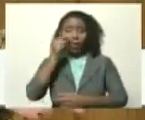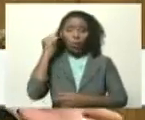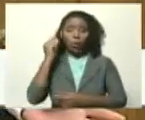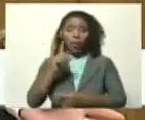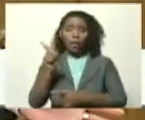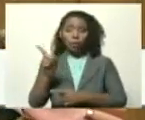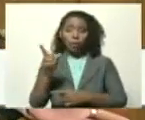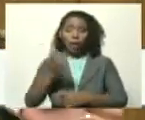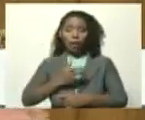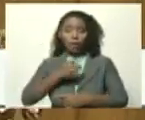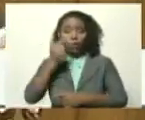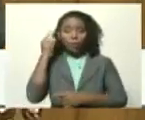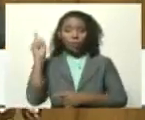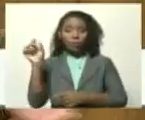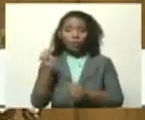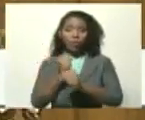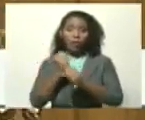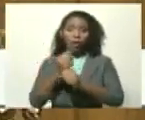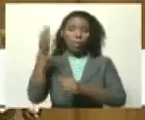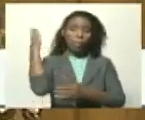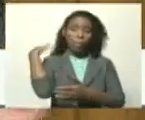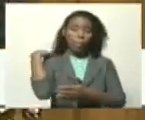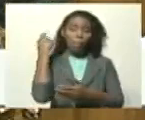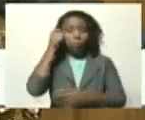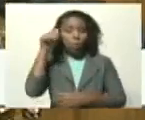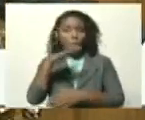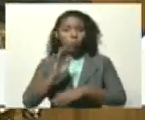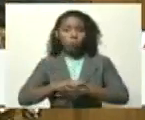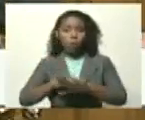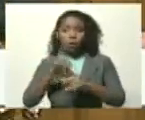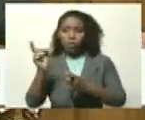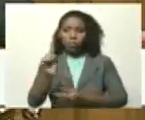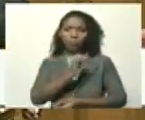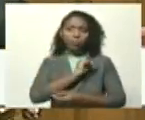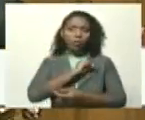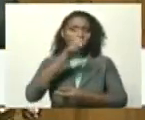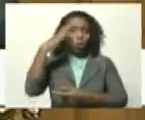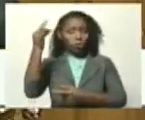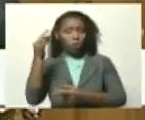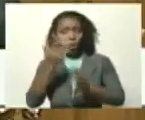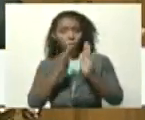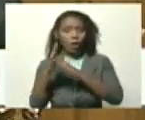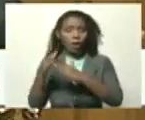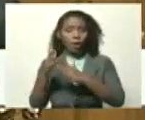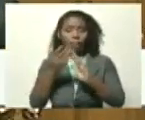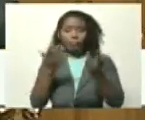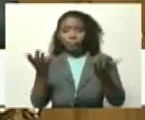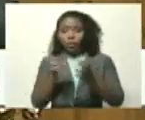son alcaldes y gobernadores que trabajan a espaldas del pueblo, porque no deberías tenerle miedo a los consejos comunales ni a las comunas.